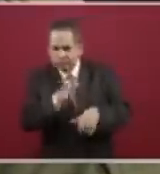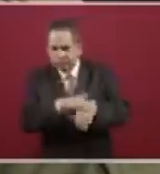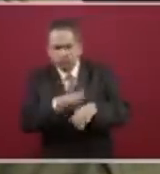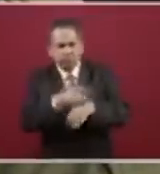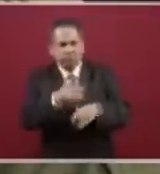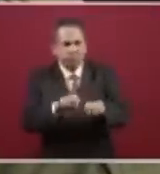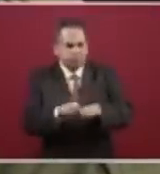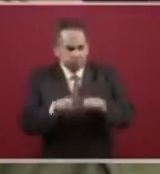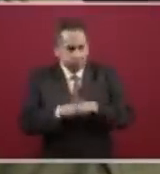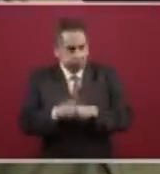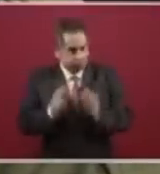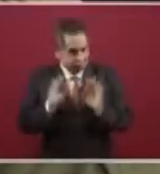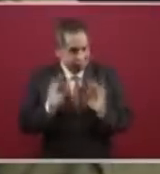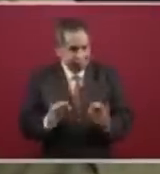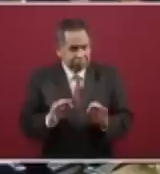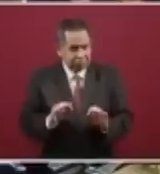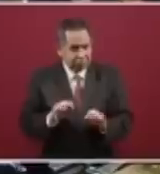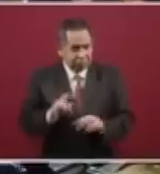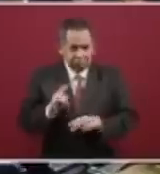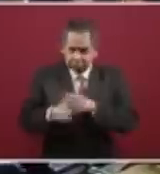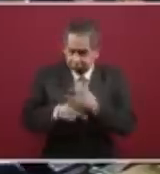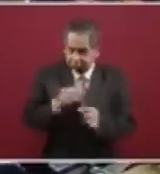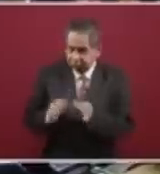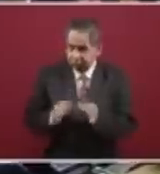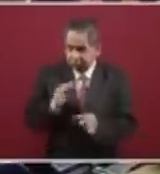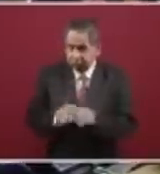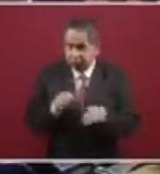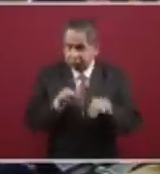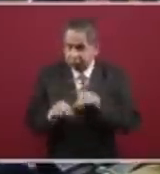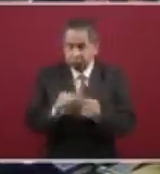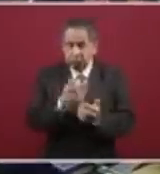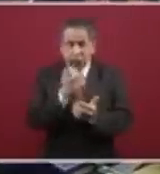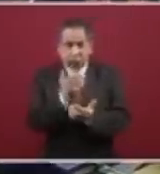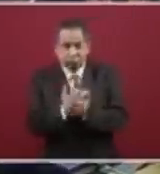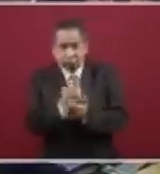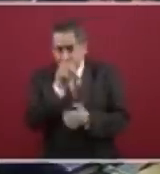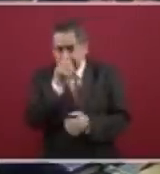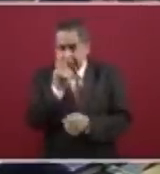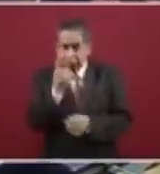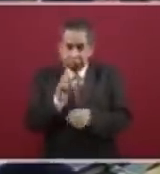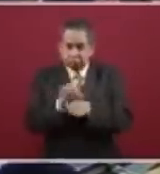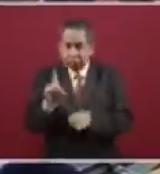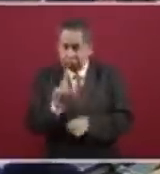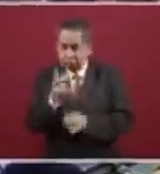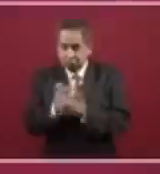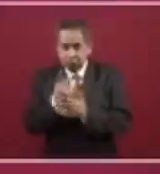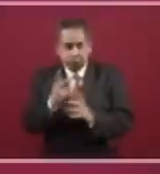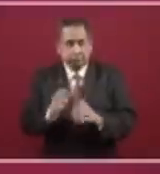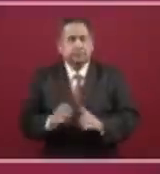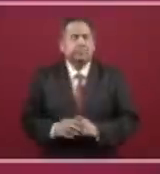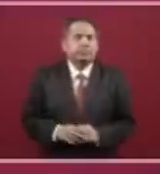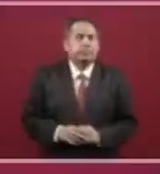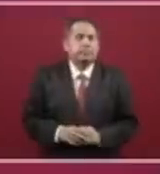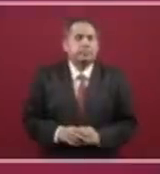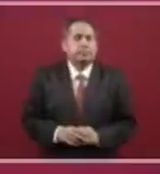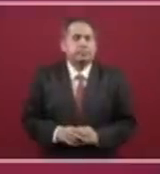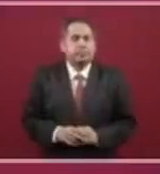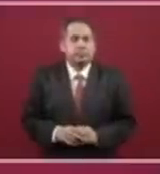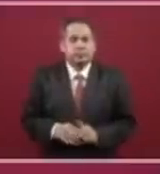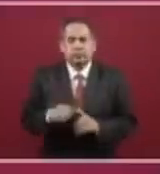equipo si están dispuestos y vamos a descansar solamente en domingos gracias pues este